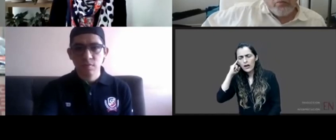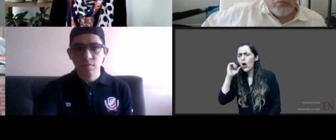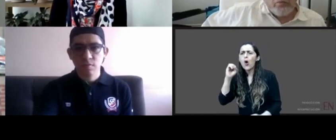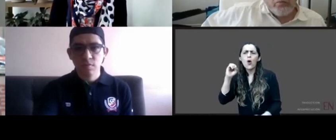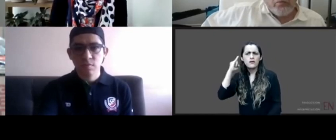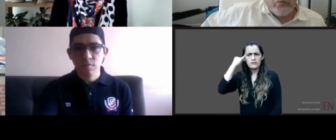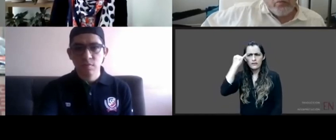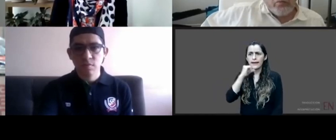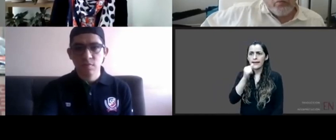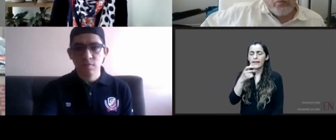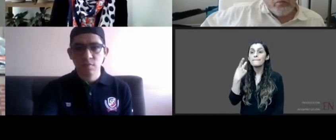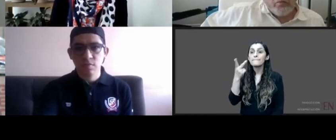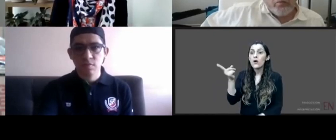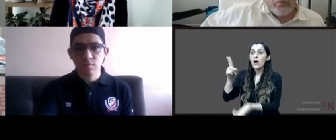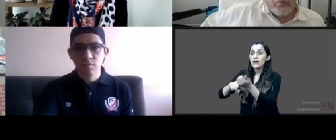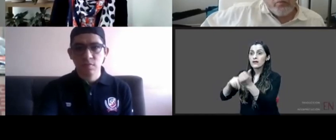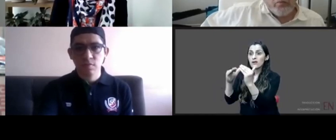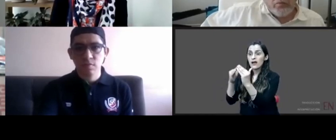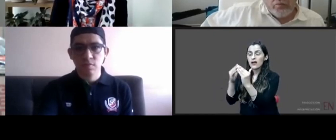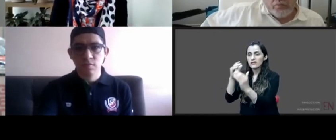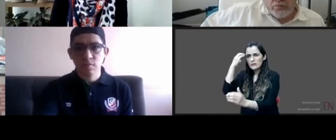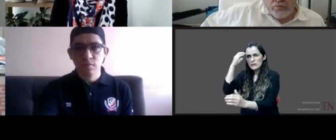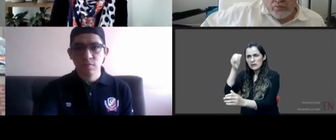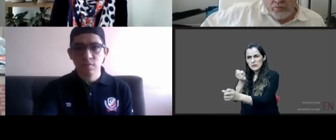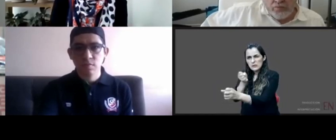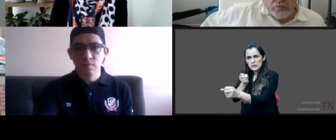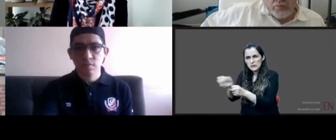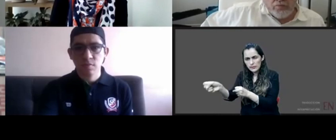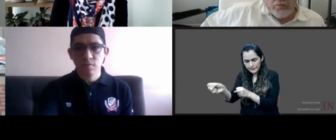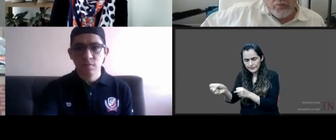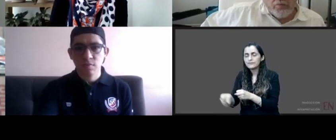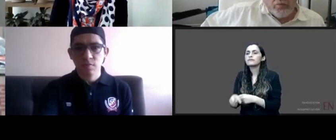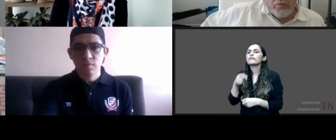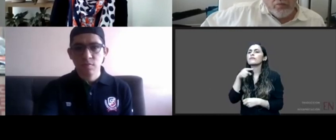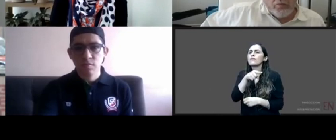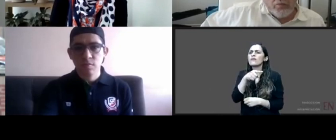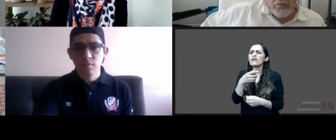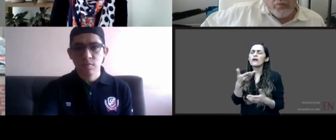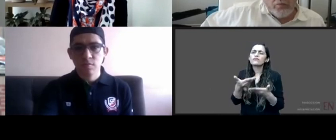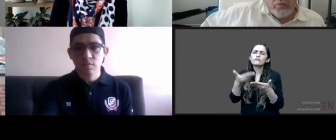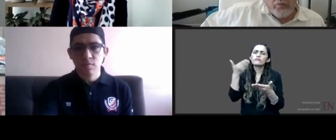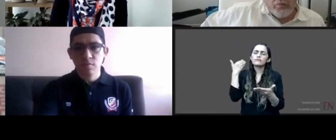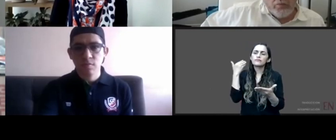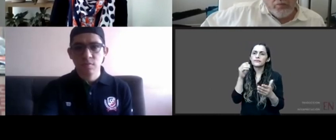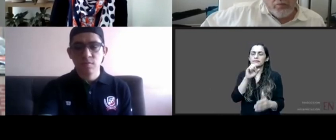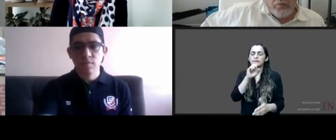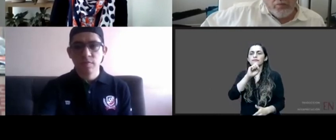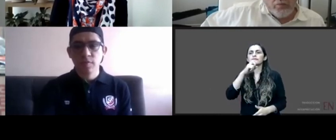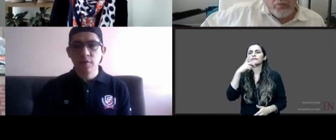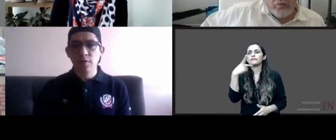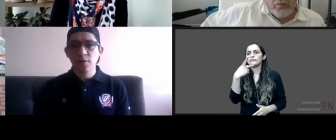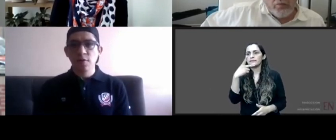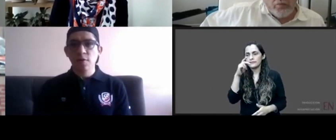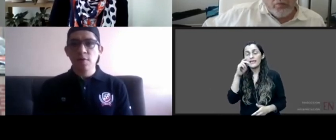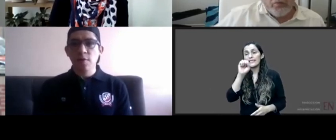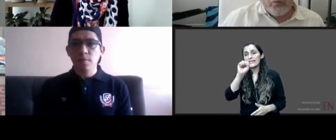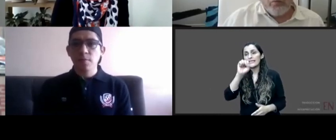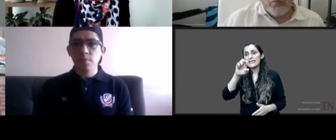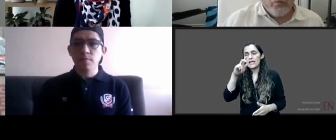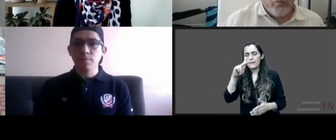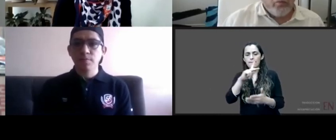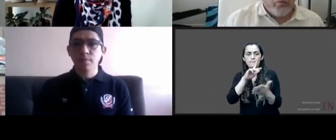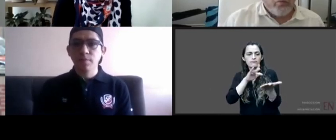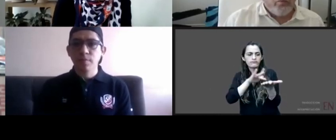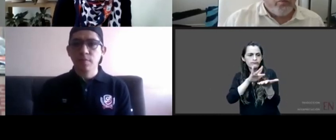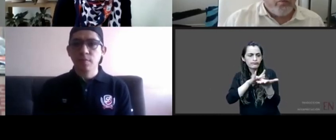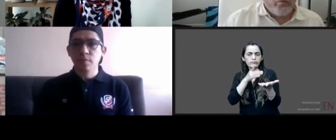familiar. Colaboró en la Secretaría de Educación en el programa de la Ciudad de México, en el programa de Maestro